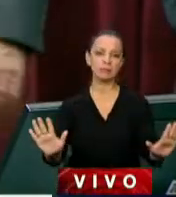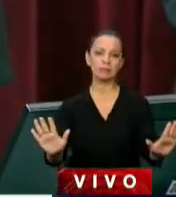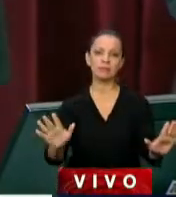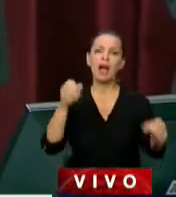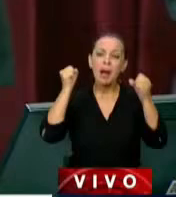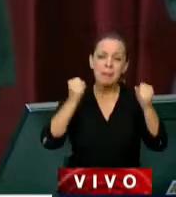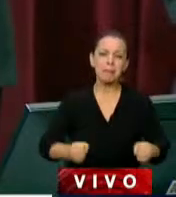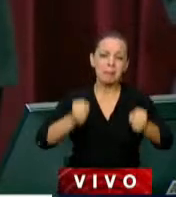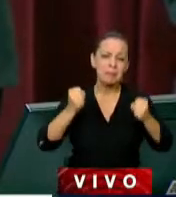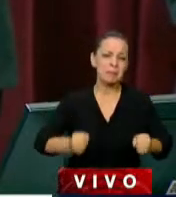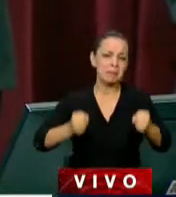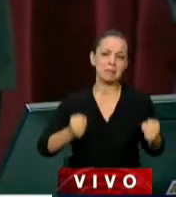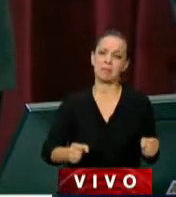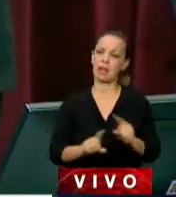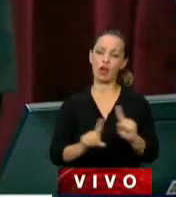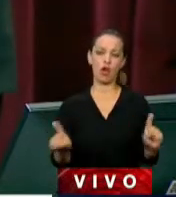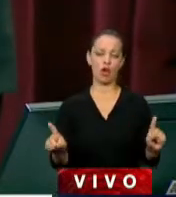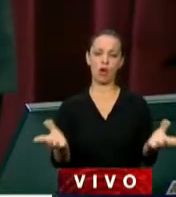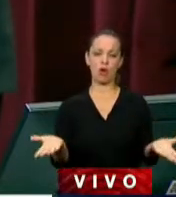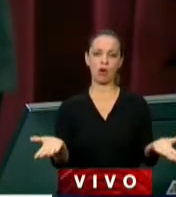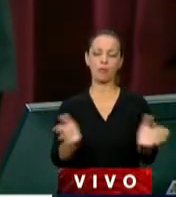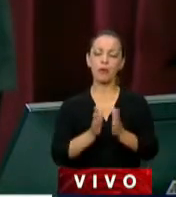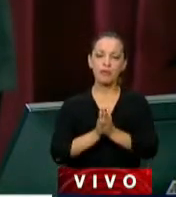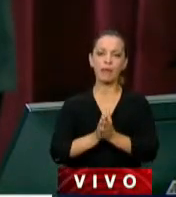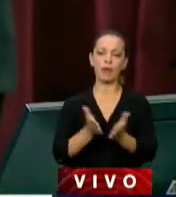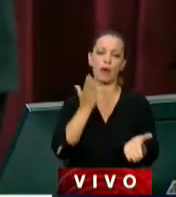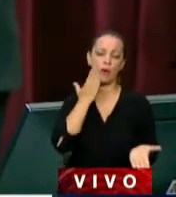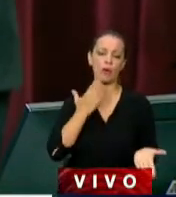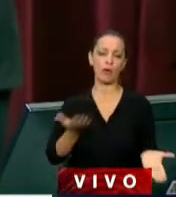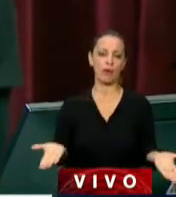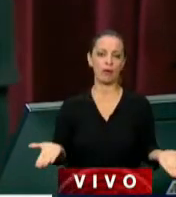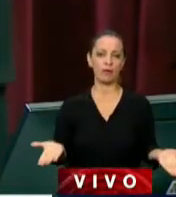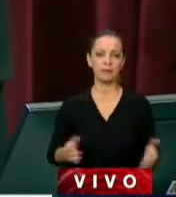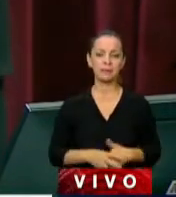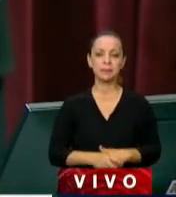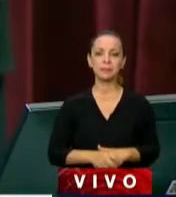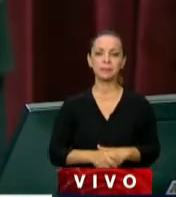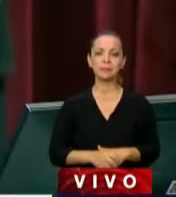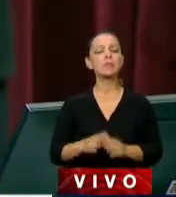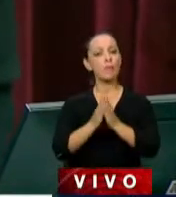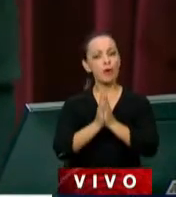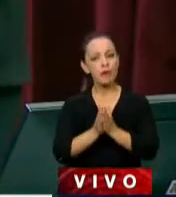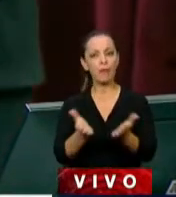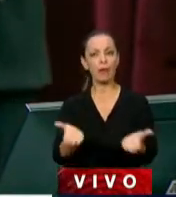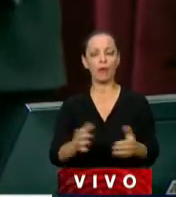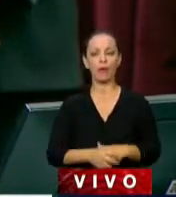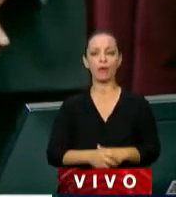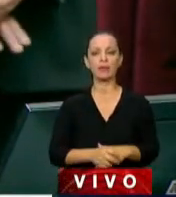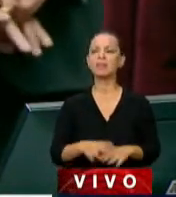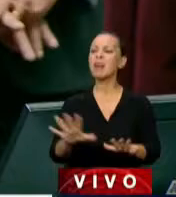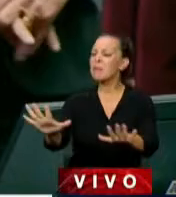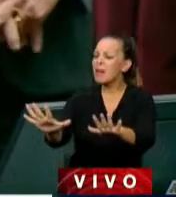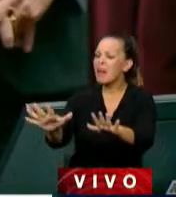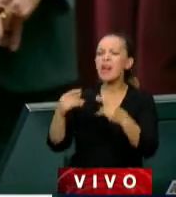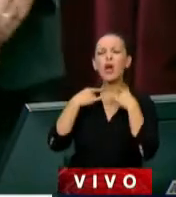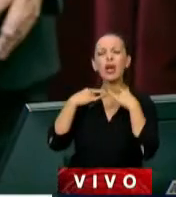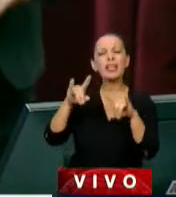mientras no se elija otro, ella va a seguir en el cargo. Ahora, la oposición se juramentó a hacer todo lo